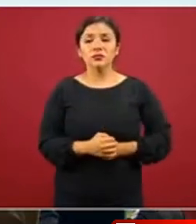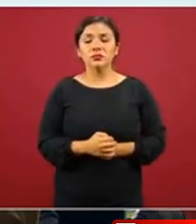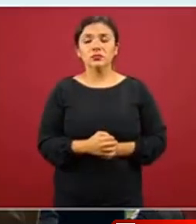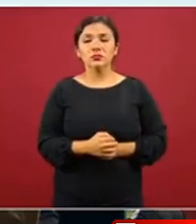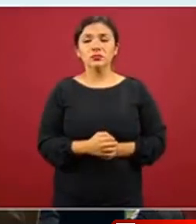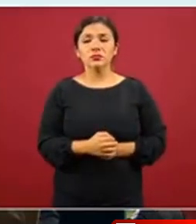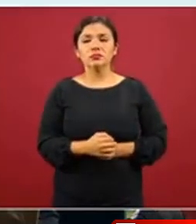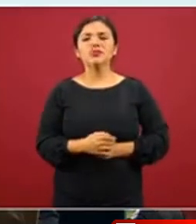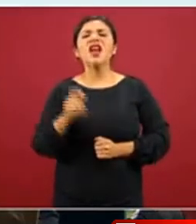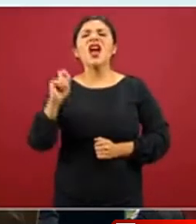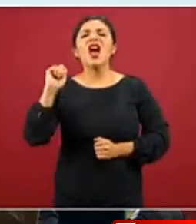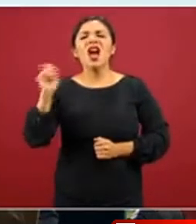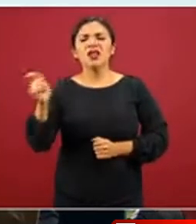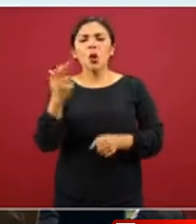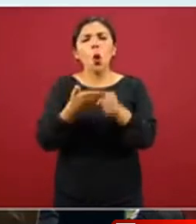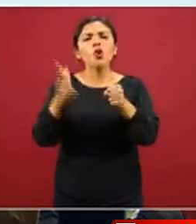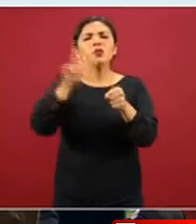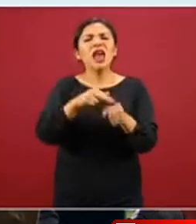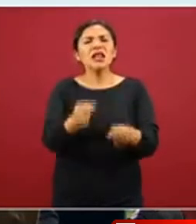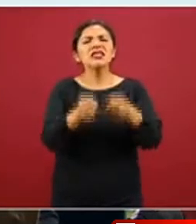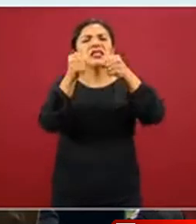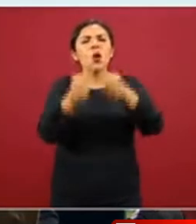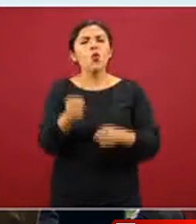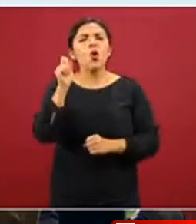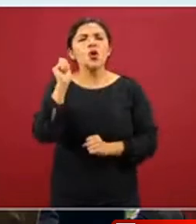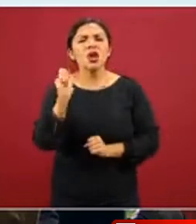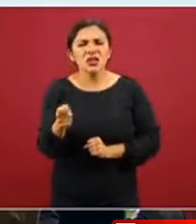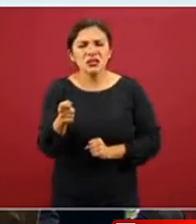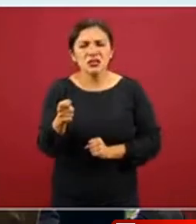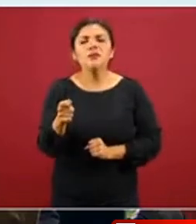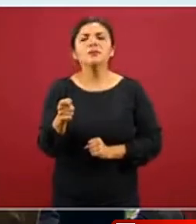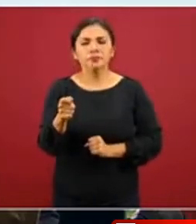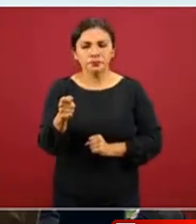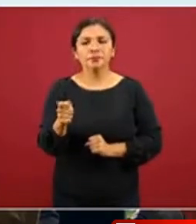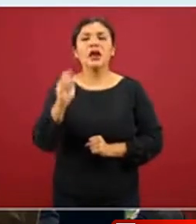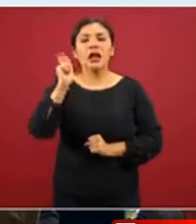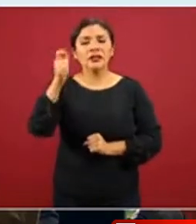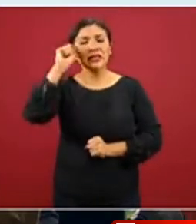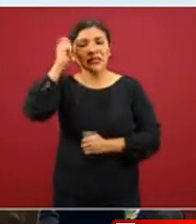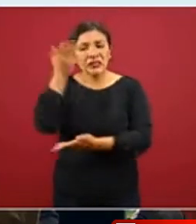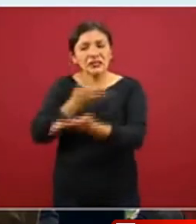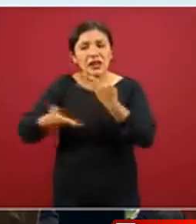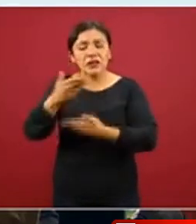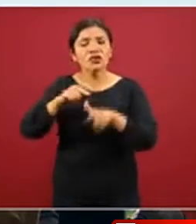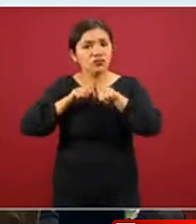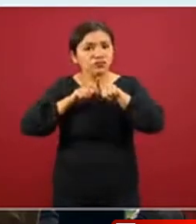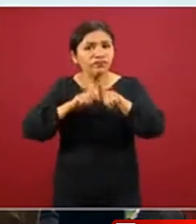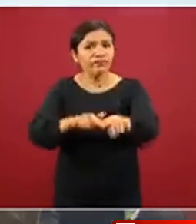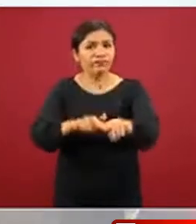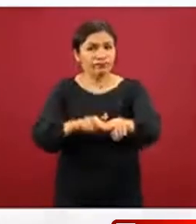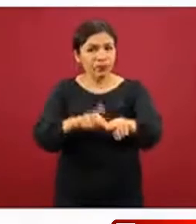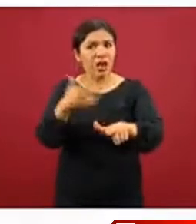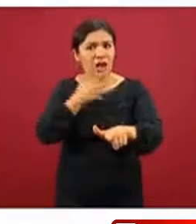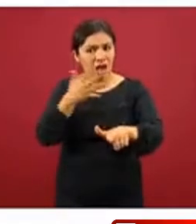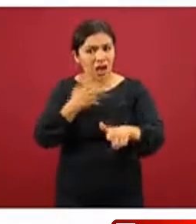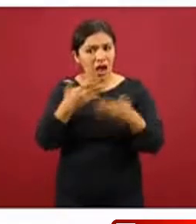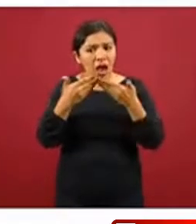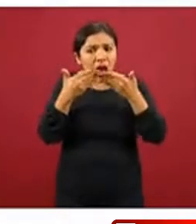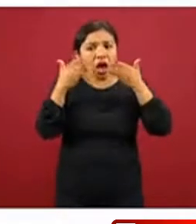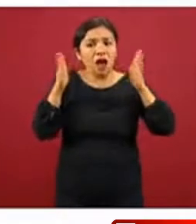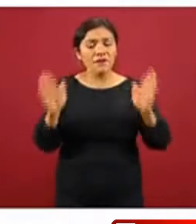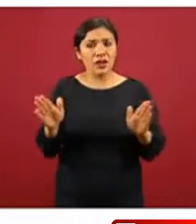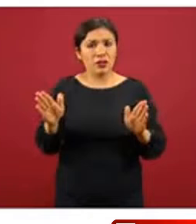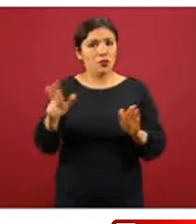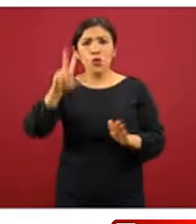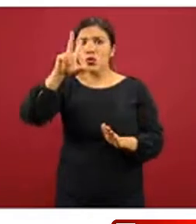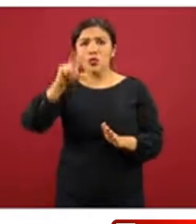¿qué es la definición de hospital seguro? Son servicios que permanecen accesibles. No